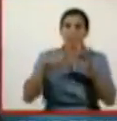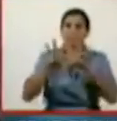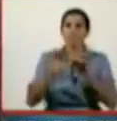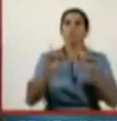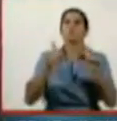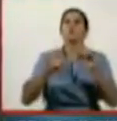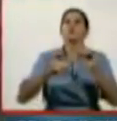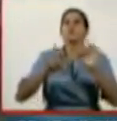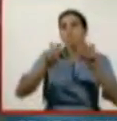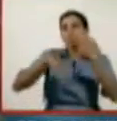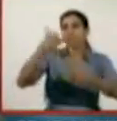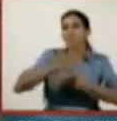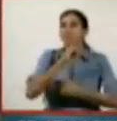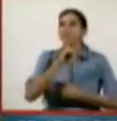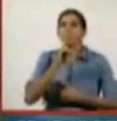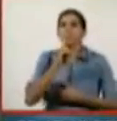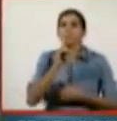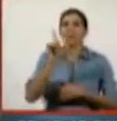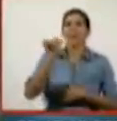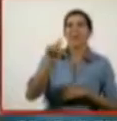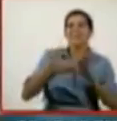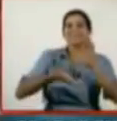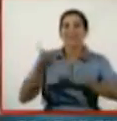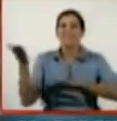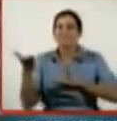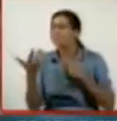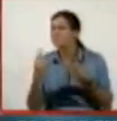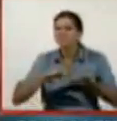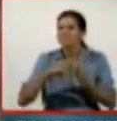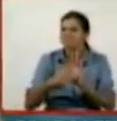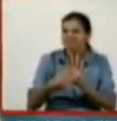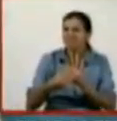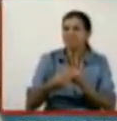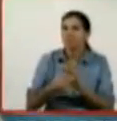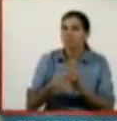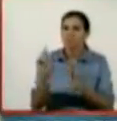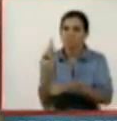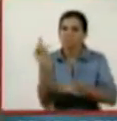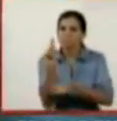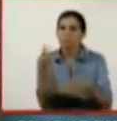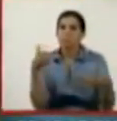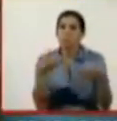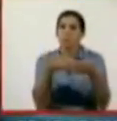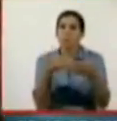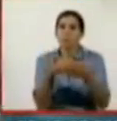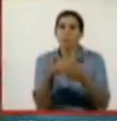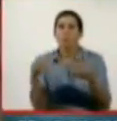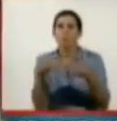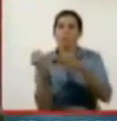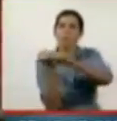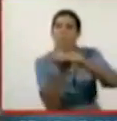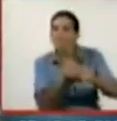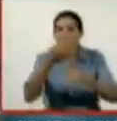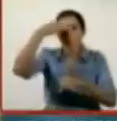conspirativo llamado la salida que comienza con los infames ataques al equipo de bisbol cubano en la serie del Caribe de